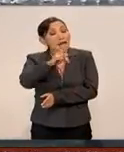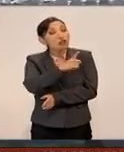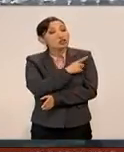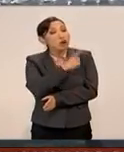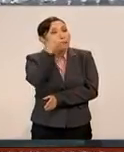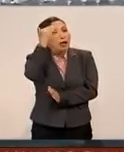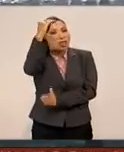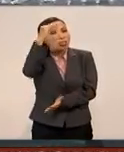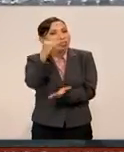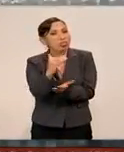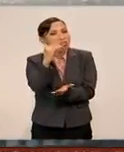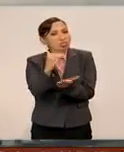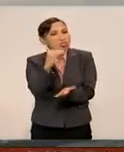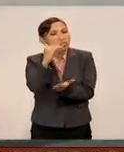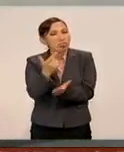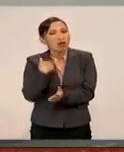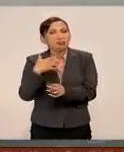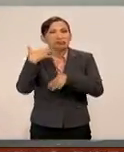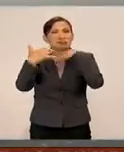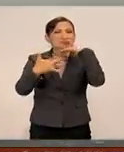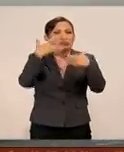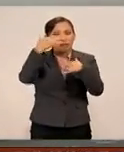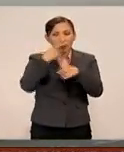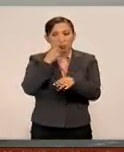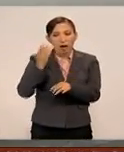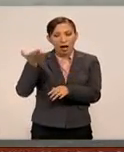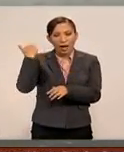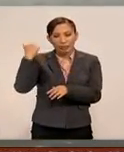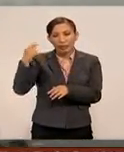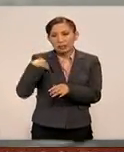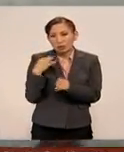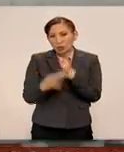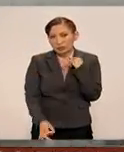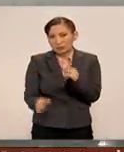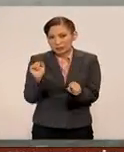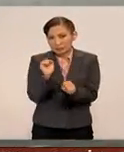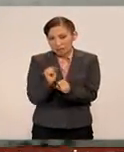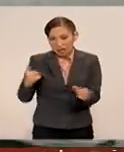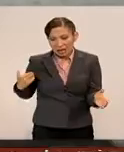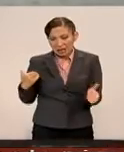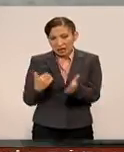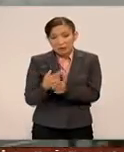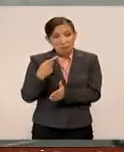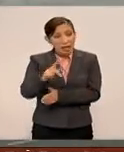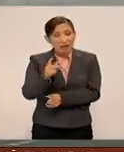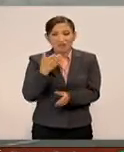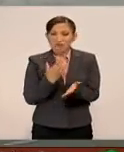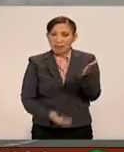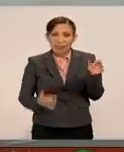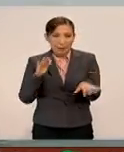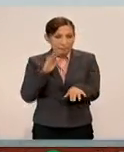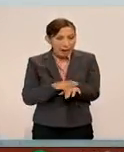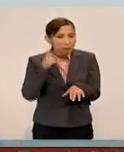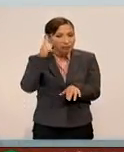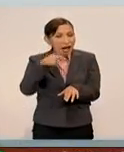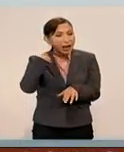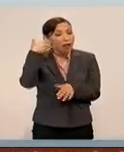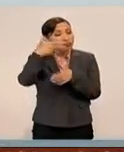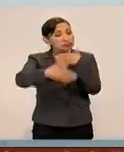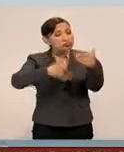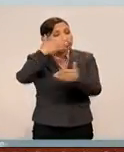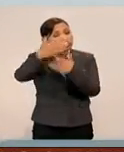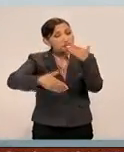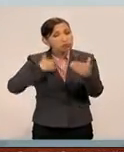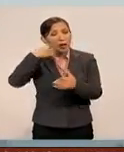para reducir picos de contaminación como los registrados en las últimas semanas, pero es insuficiente para enfrentar a